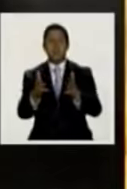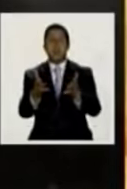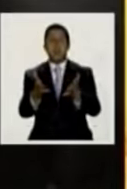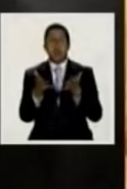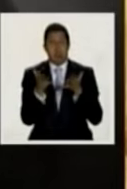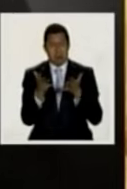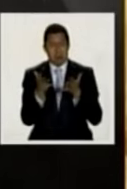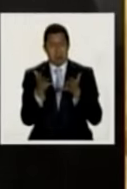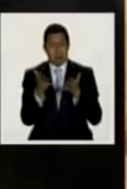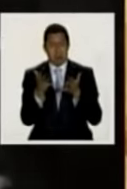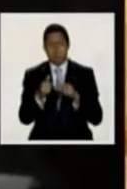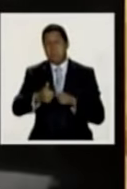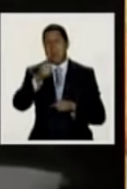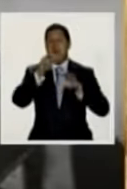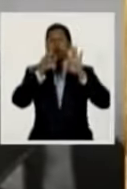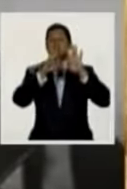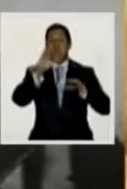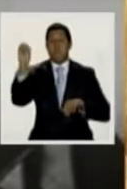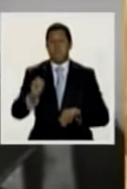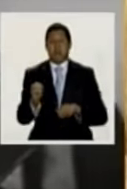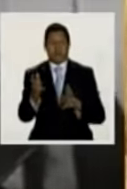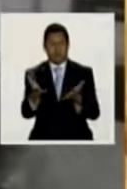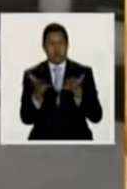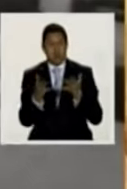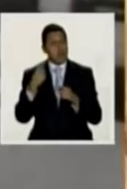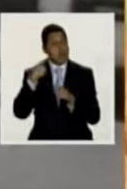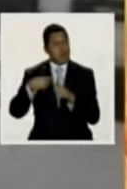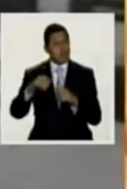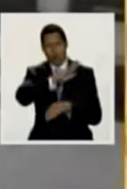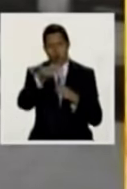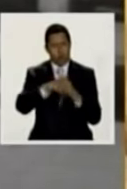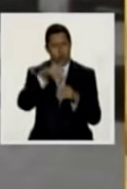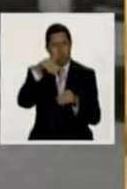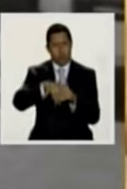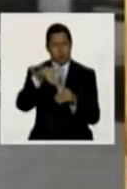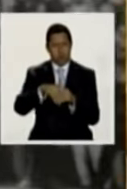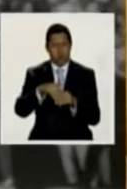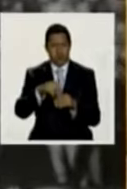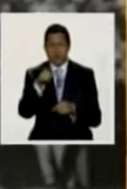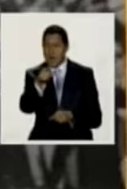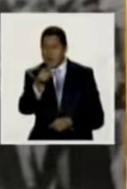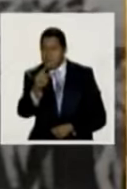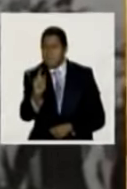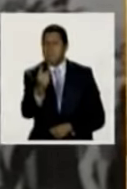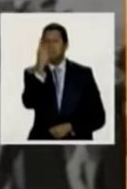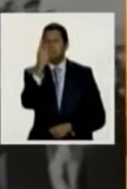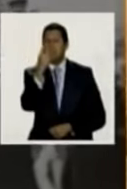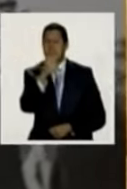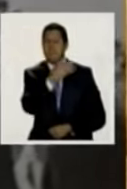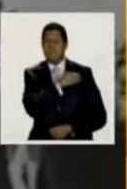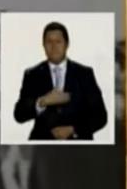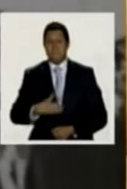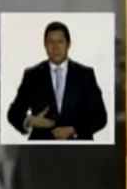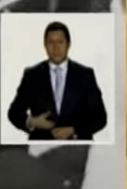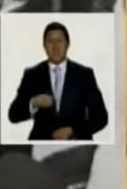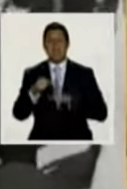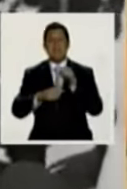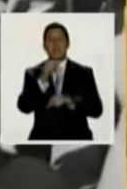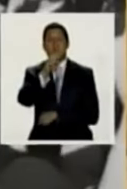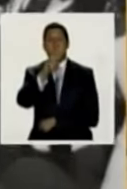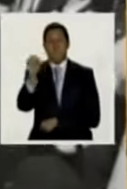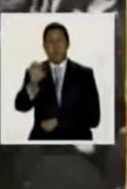la victoria con más de 80% de la totalidad de los votos, convirtiéndose en el primer mandatario del siglo